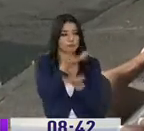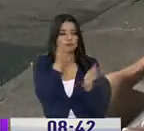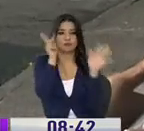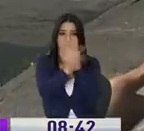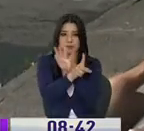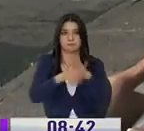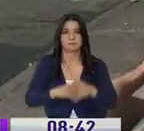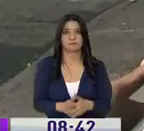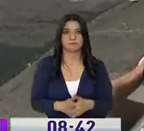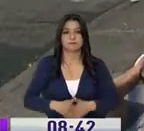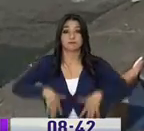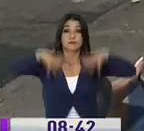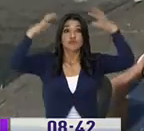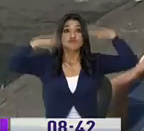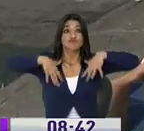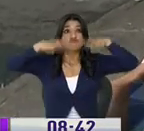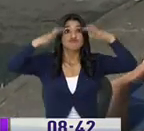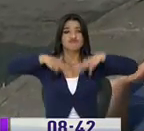lluvia vino